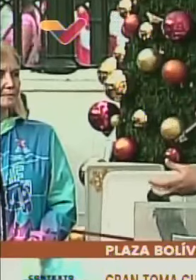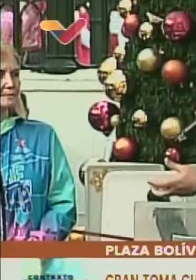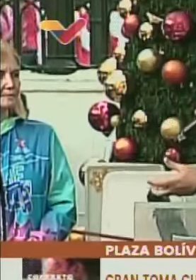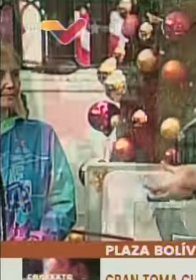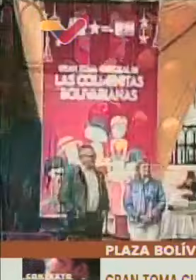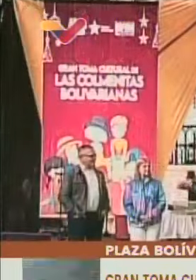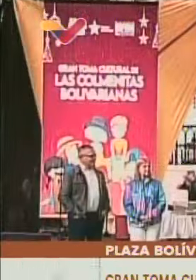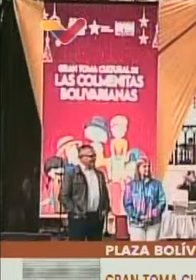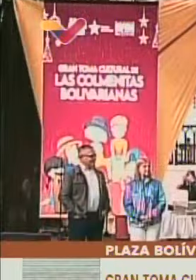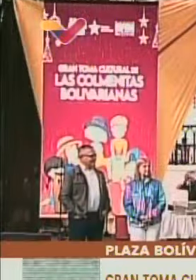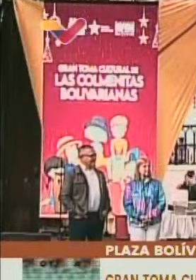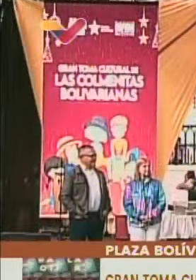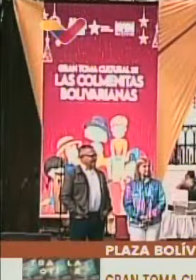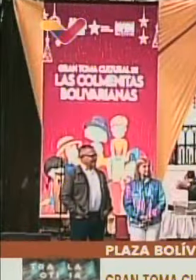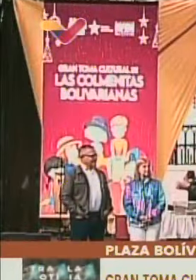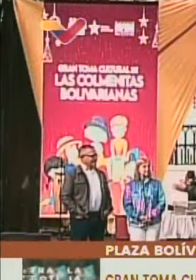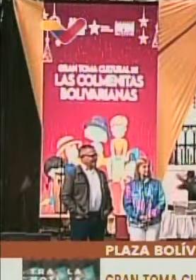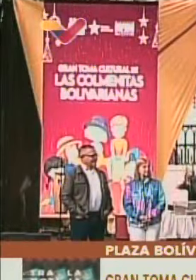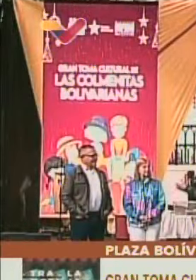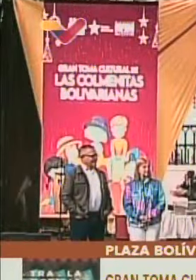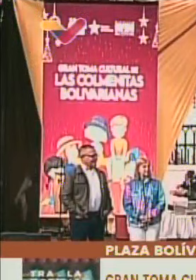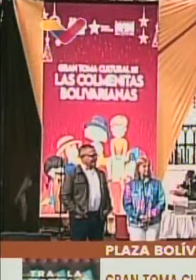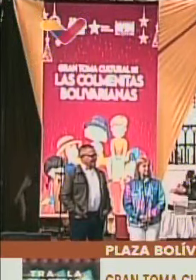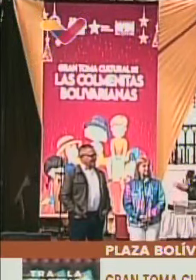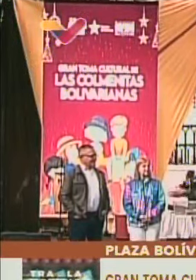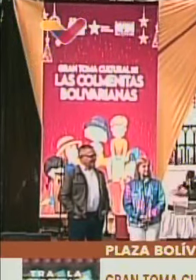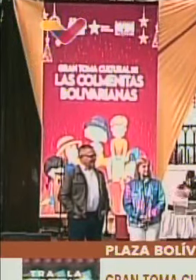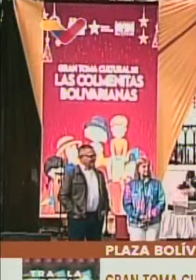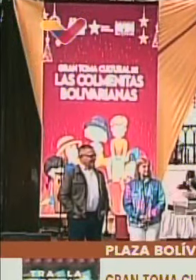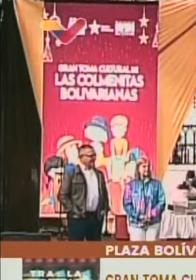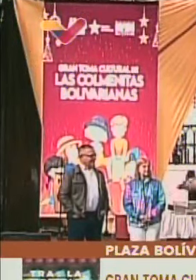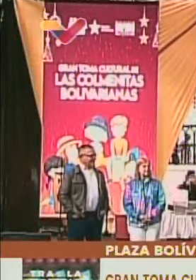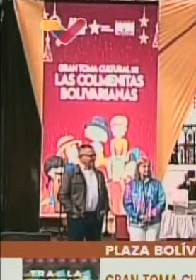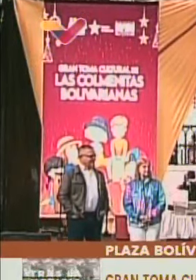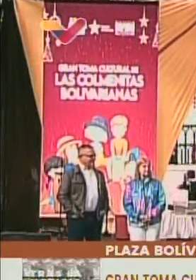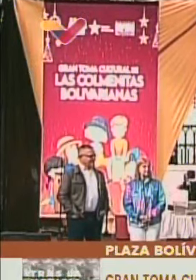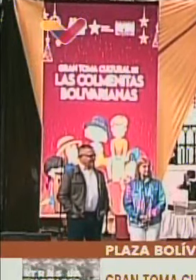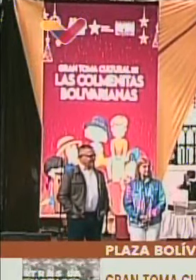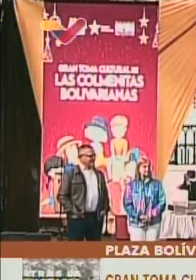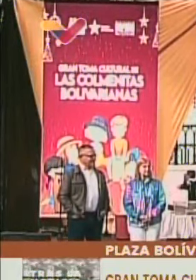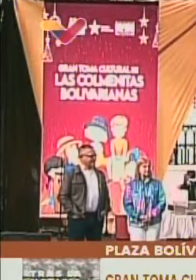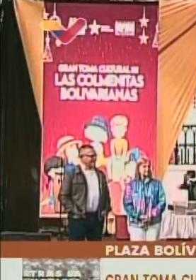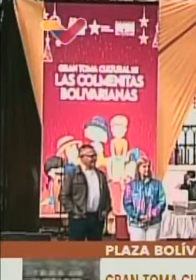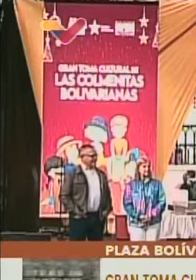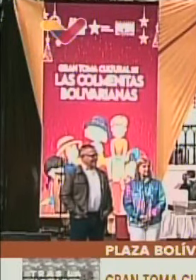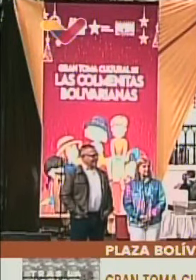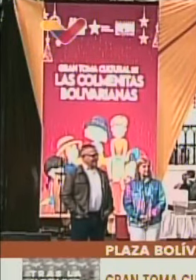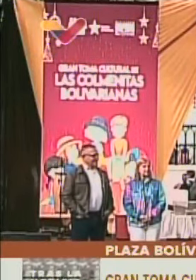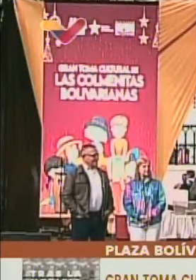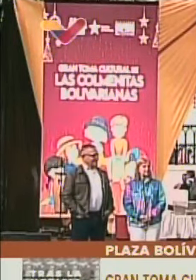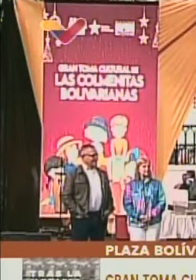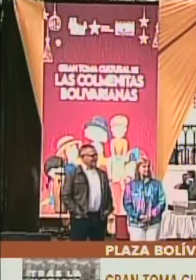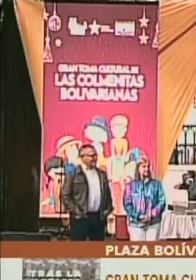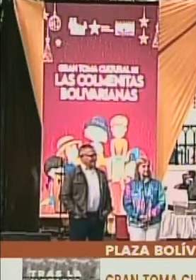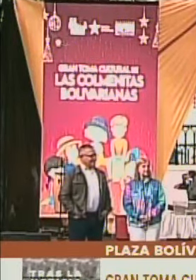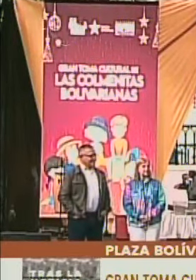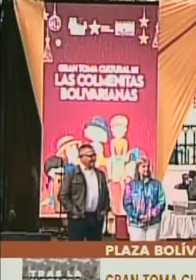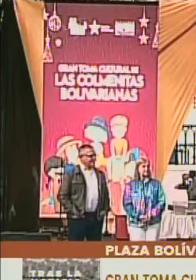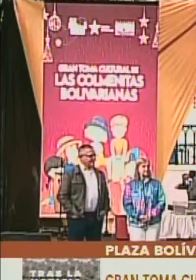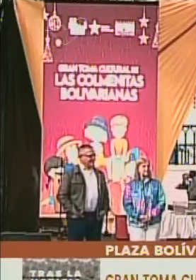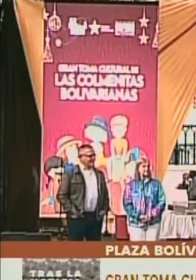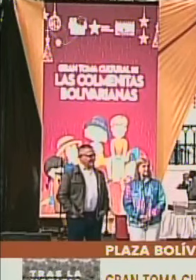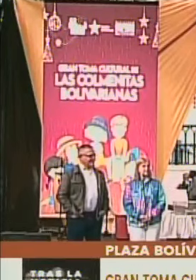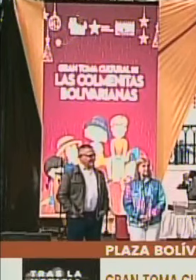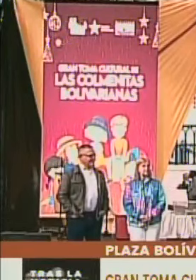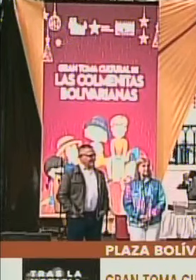se desarrolla. Por lo tanto, hay un carácter cultural muy folclórico en esto. Pero la colmenita y los niños comienzan entonces